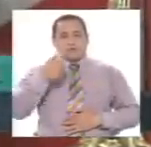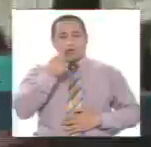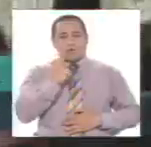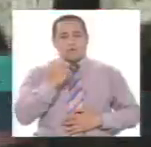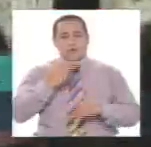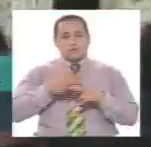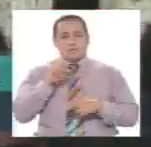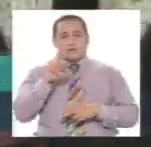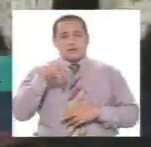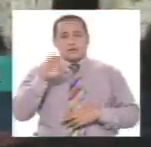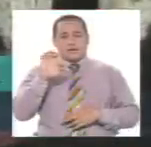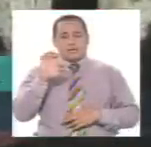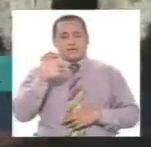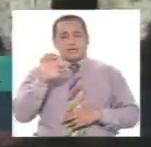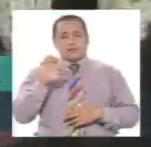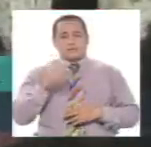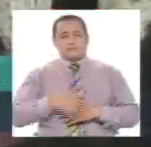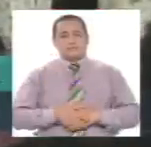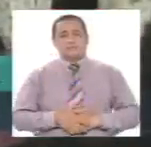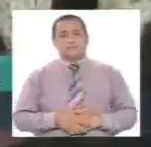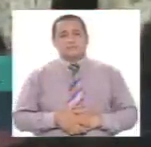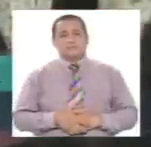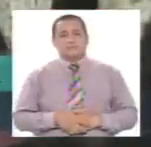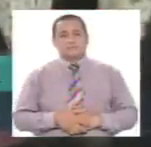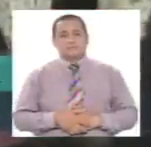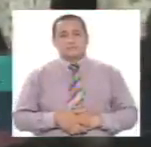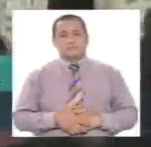Díaz, presidente del Consejo de Ministros.